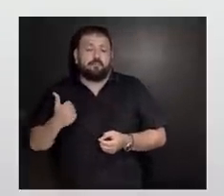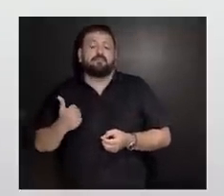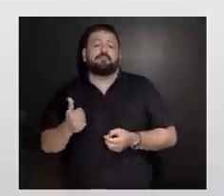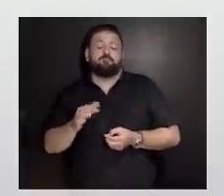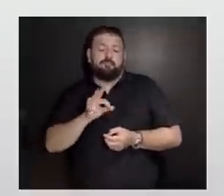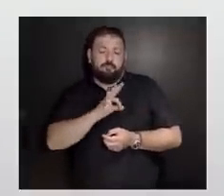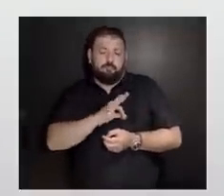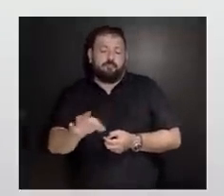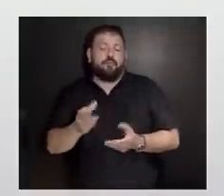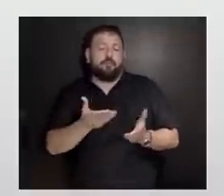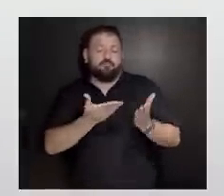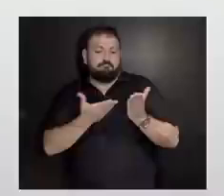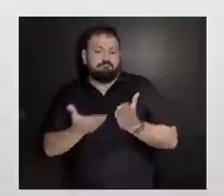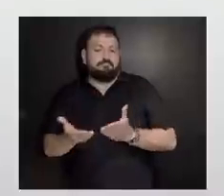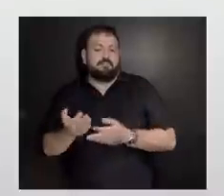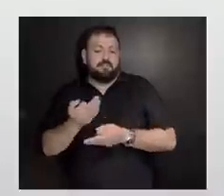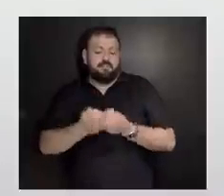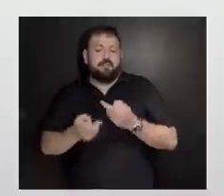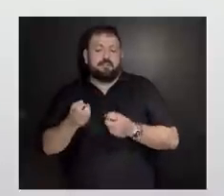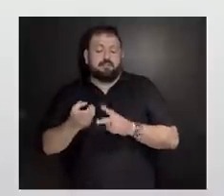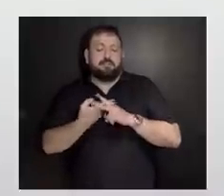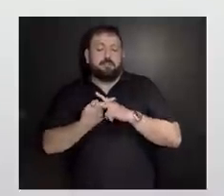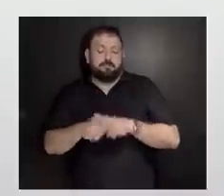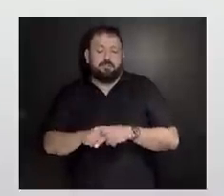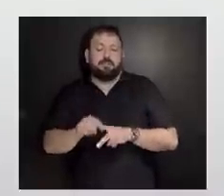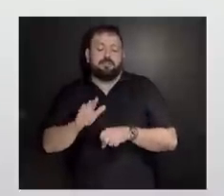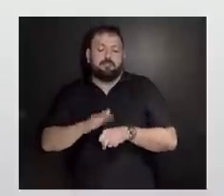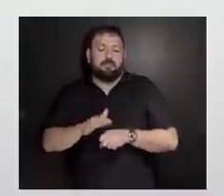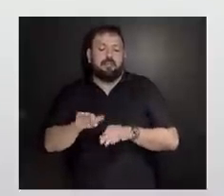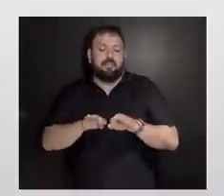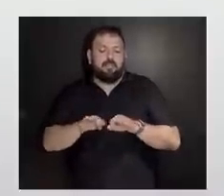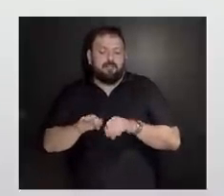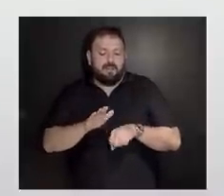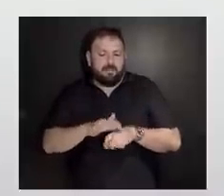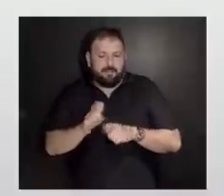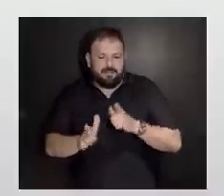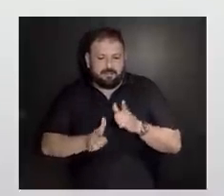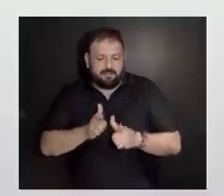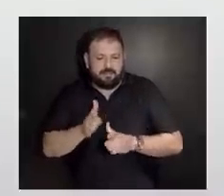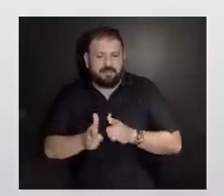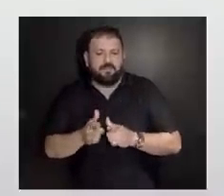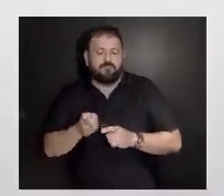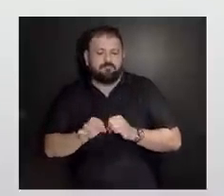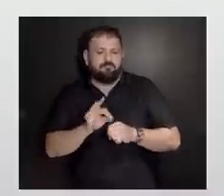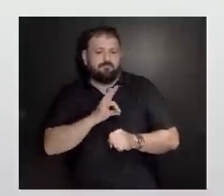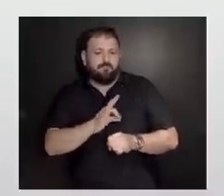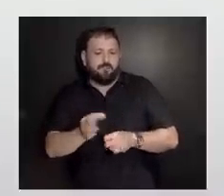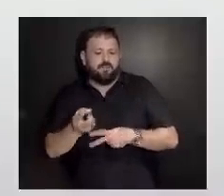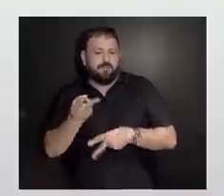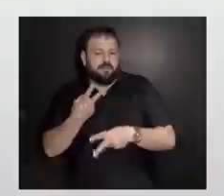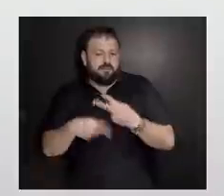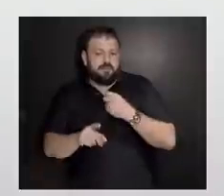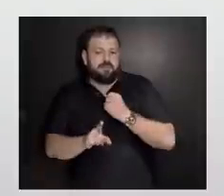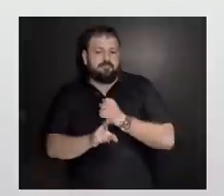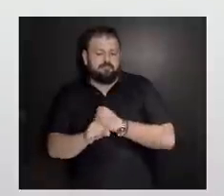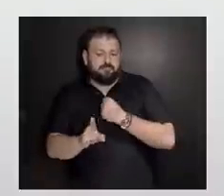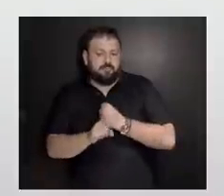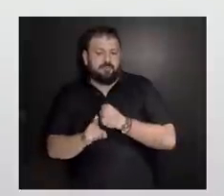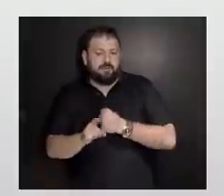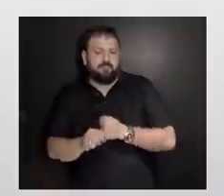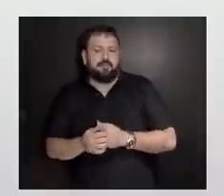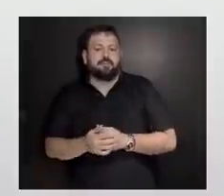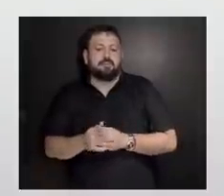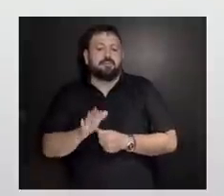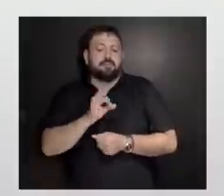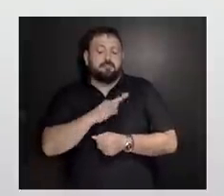pues también puede facilitar a que nuestro metabolismo se vuelva lento, a que esta glucosa se comience a acumular en nuestro organismo y